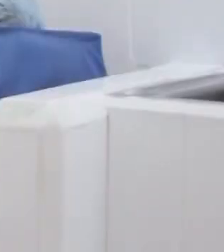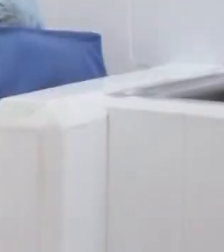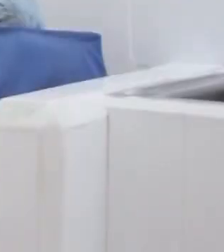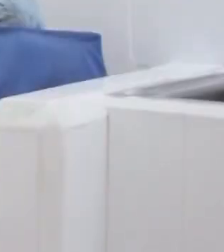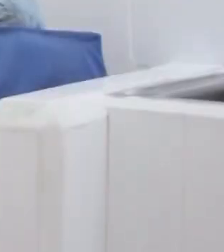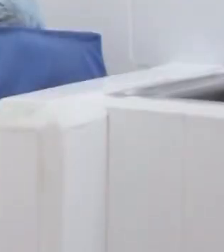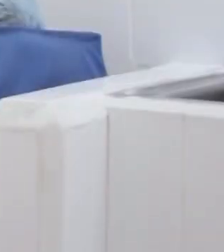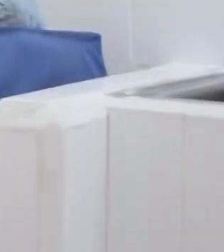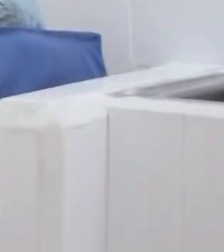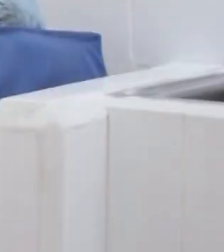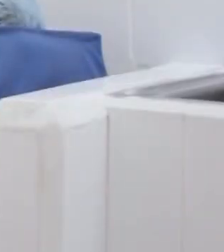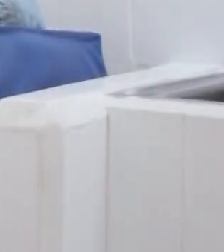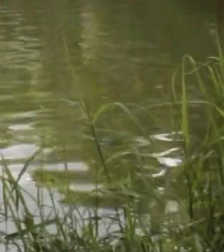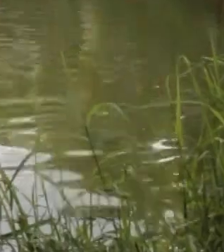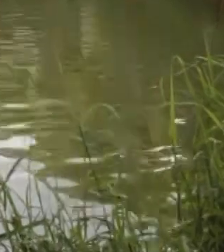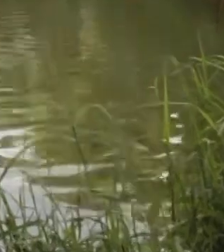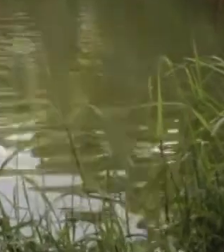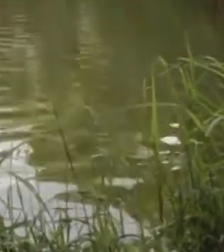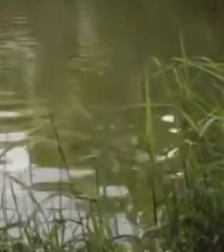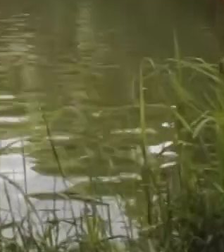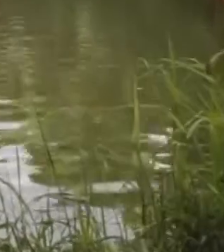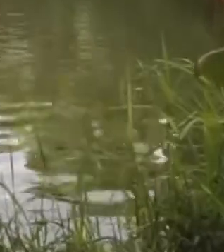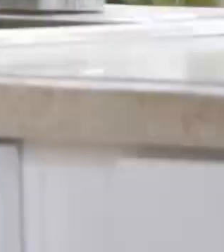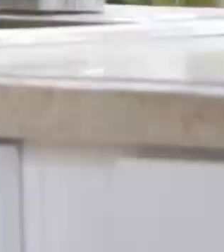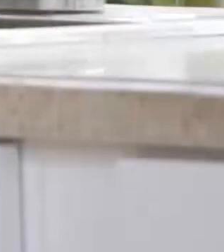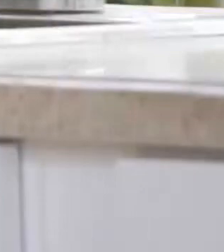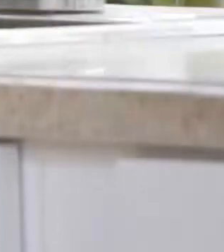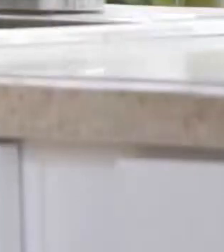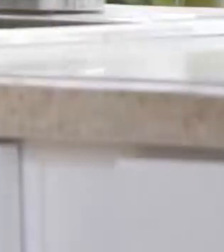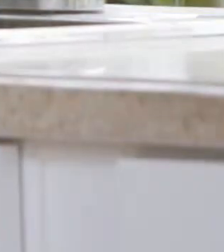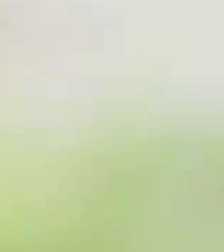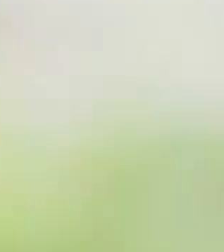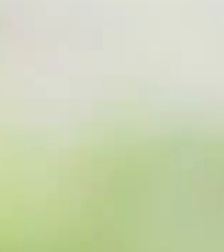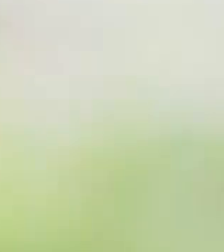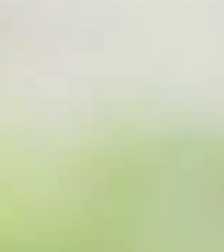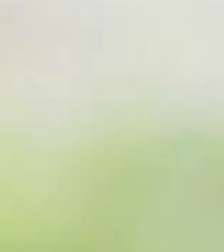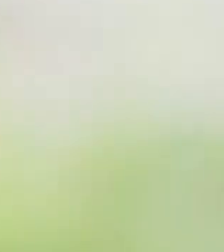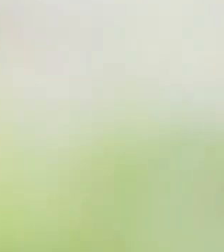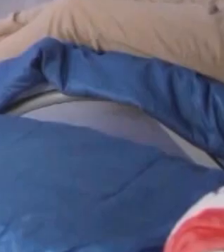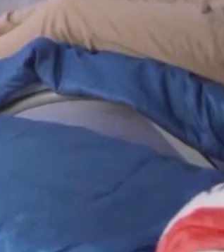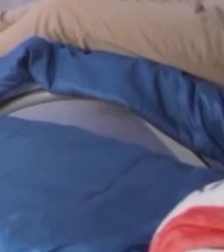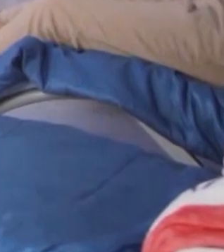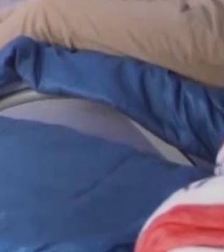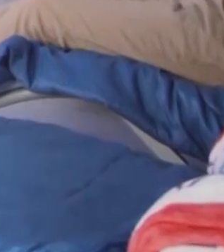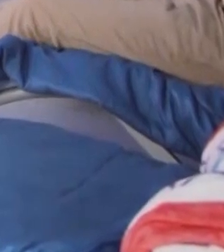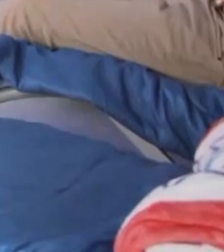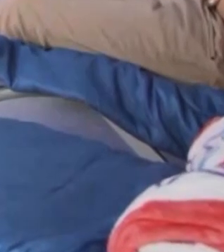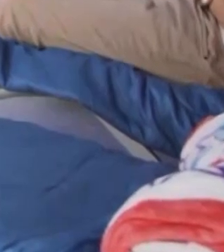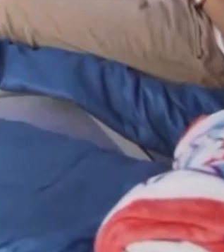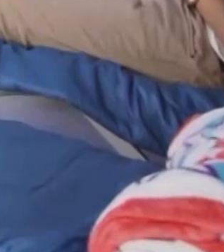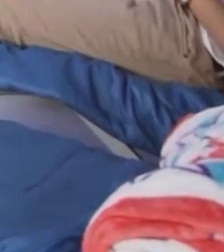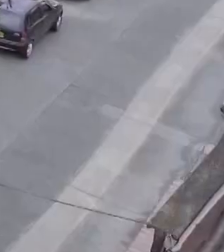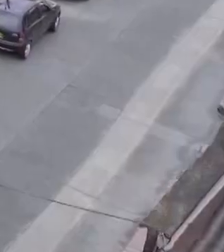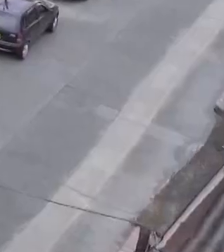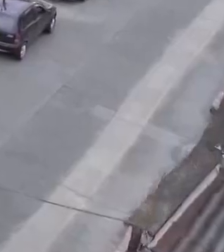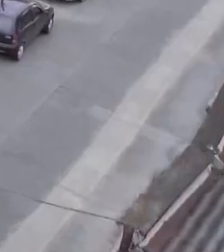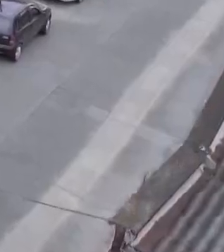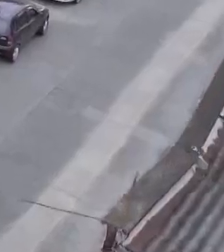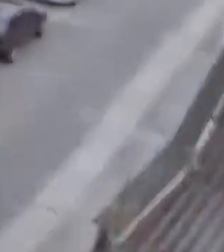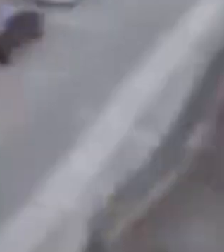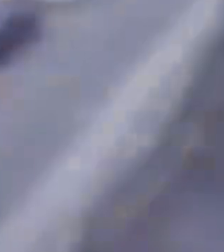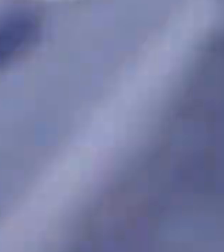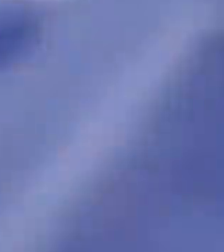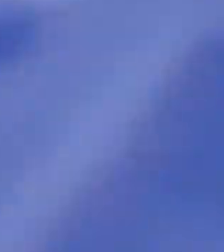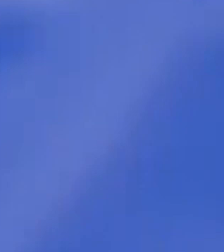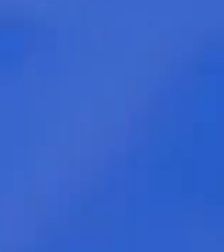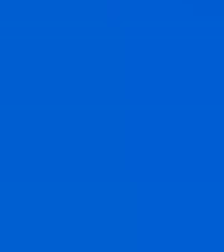con recambio de la flora intestinal todo esto en un entorno natural caldes humana adicionalmente